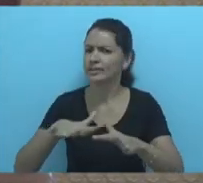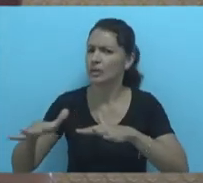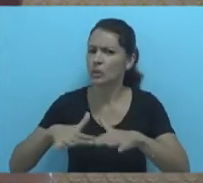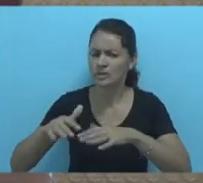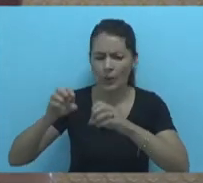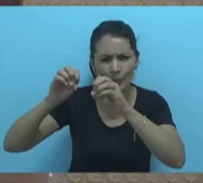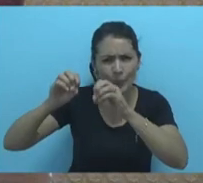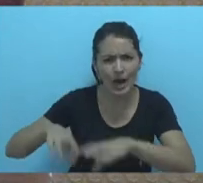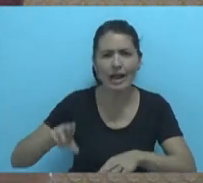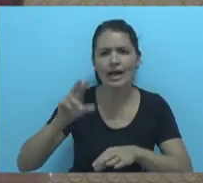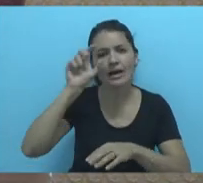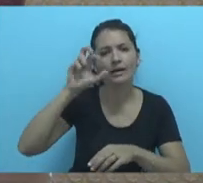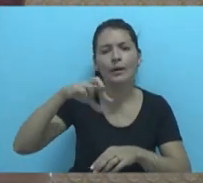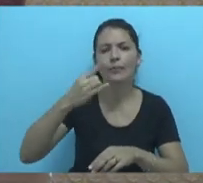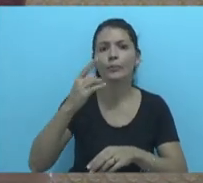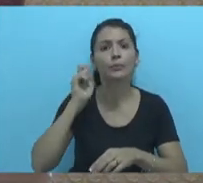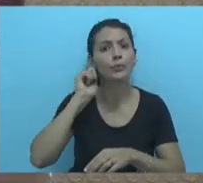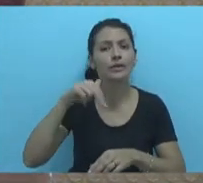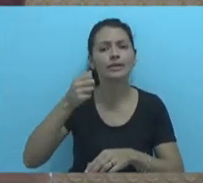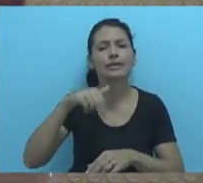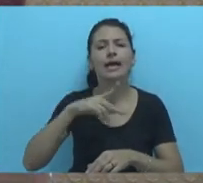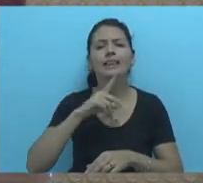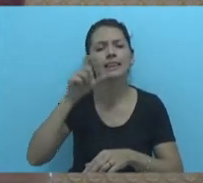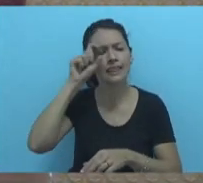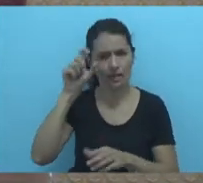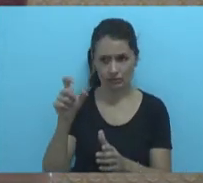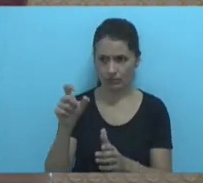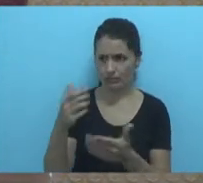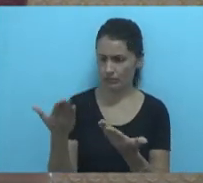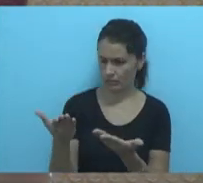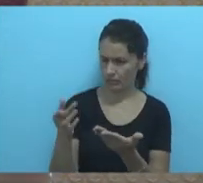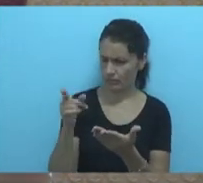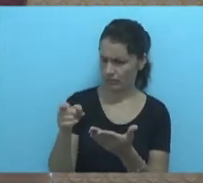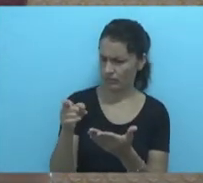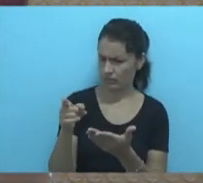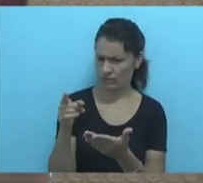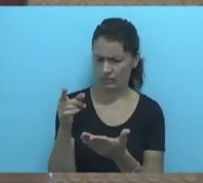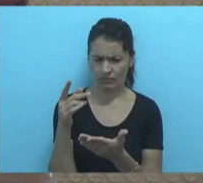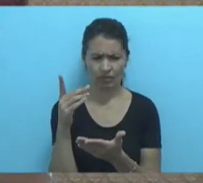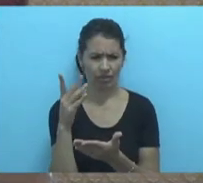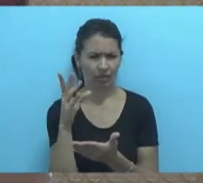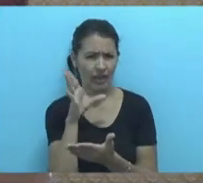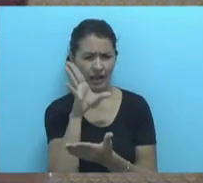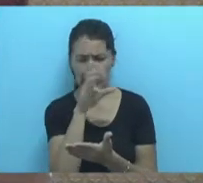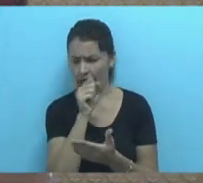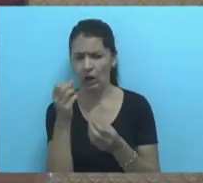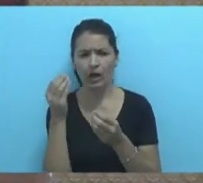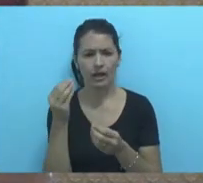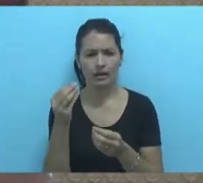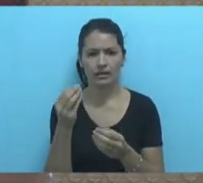Y acá está la gran cuestión. ¿Qué es lo que le repugna al presidente de la Corte Suprema de Justicia de la provincia de Santa Fe?